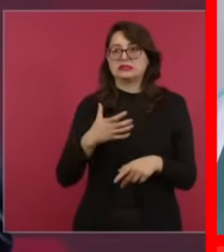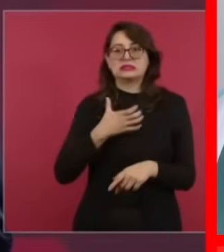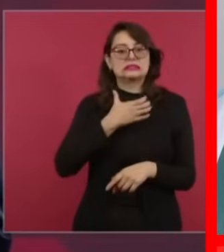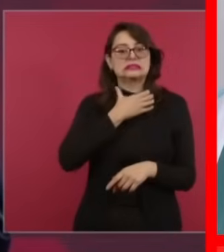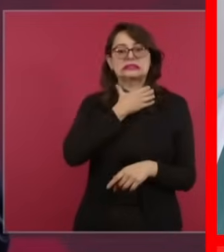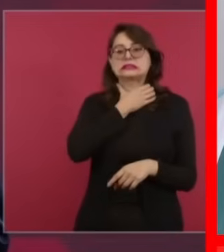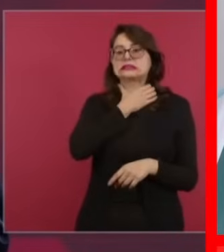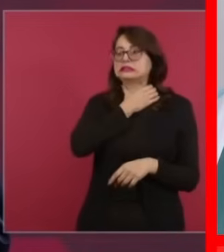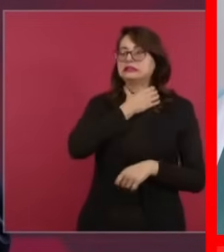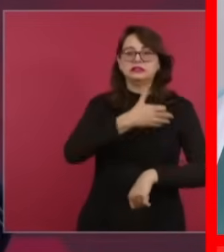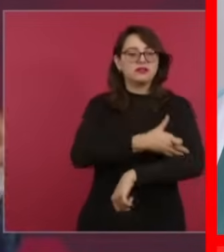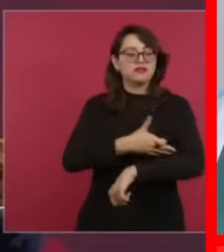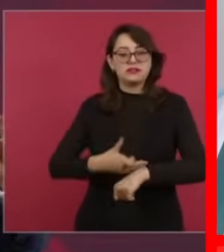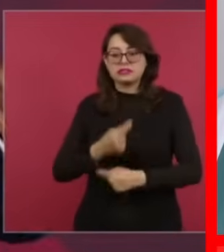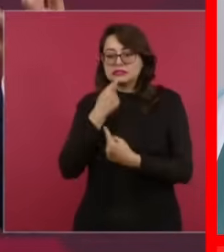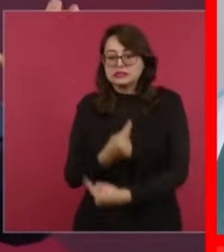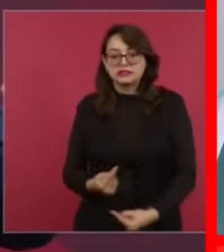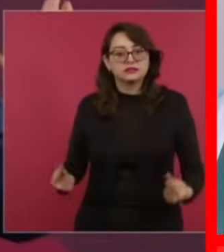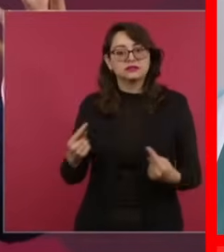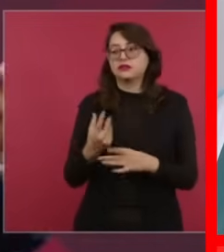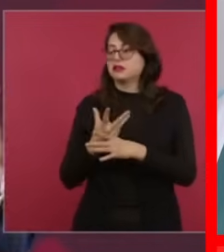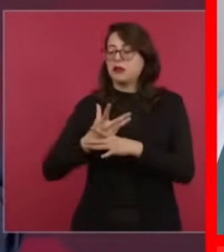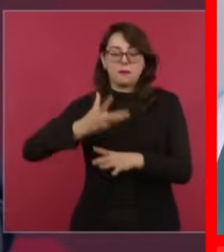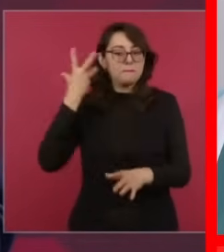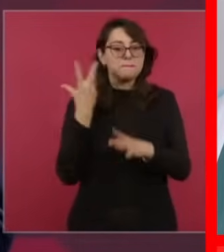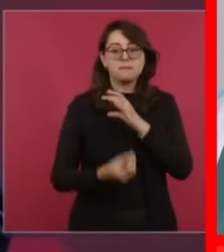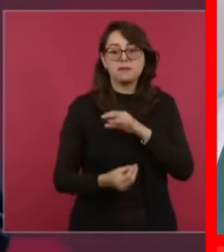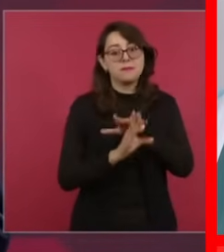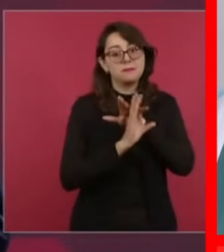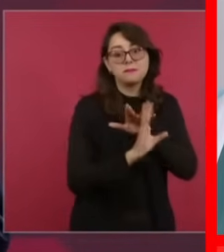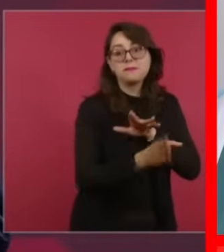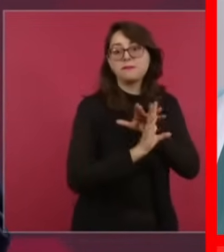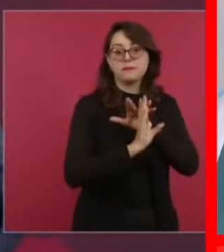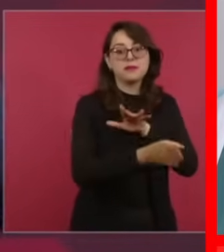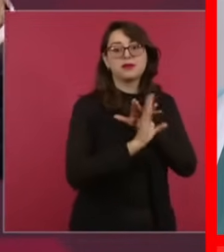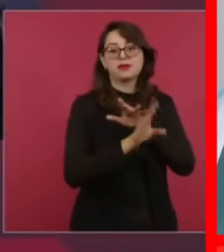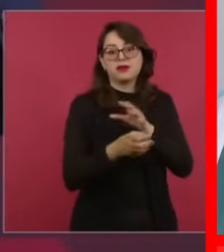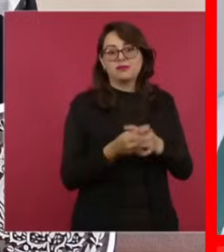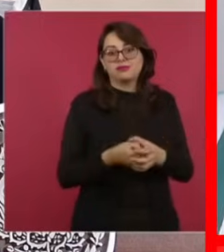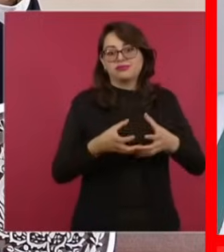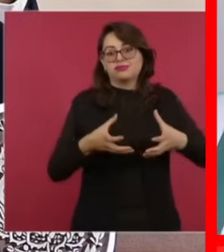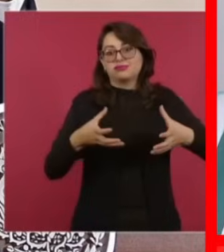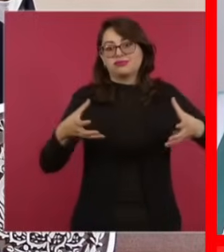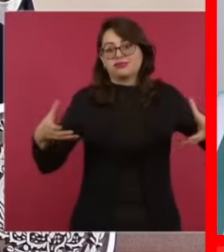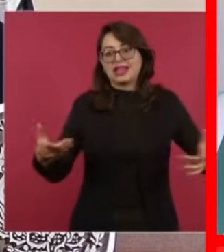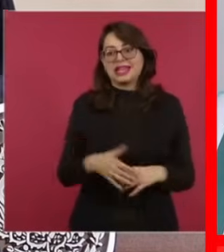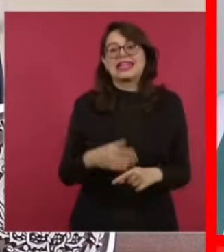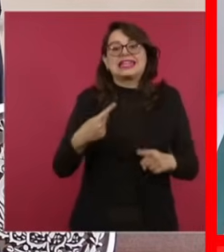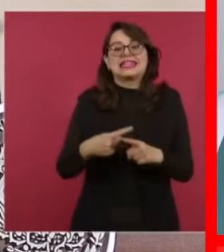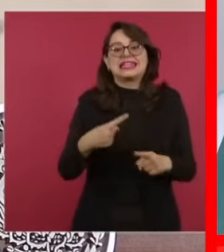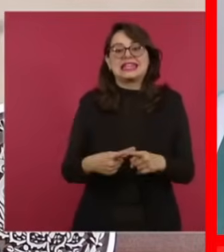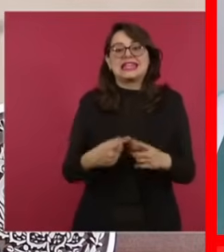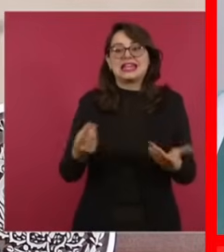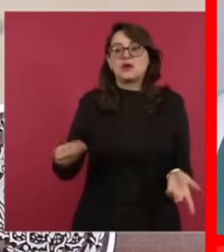judicial luego de que engañara a sus trabajadores para que saliera a marchar el día domingo en contra de la cuarta